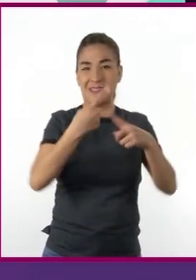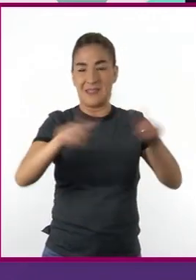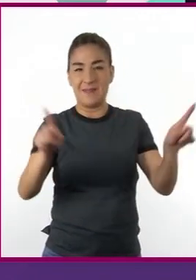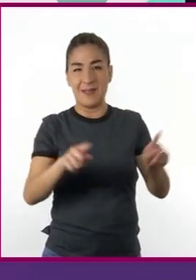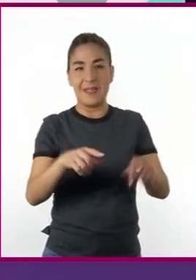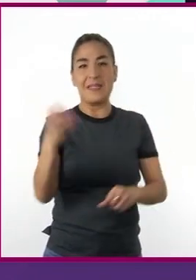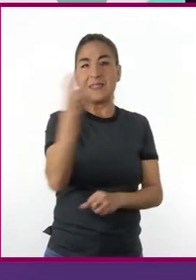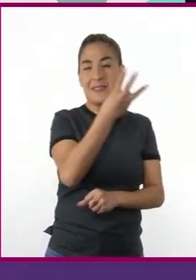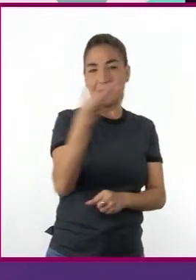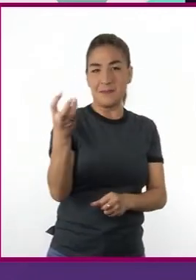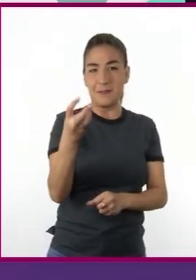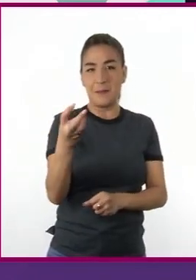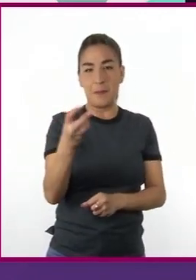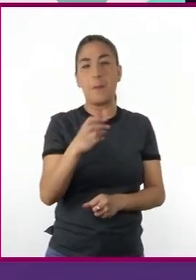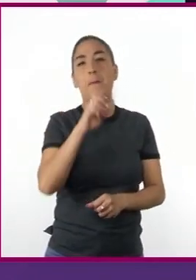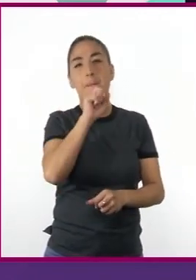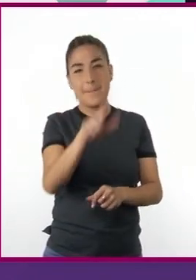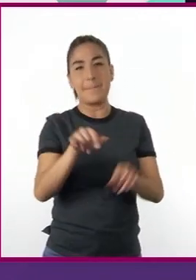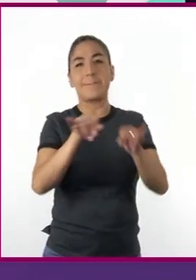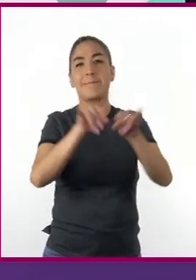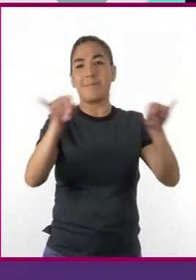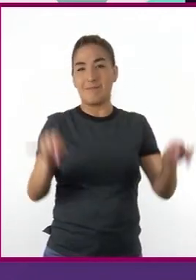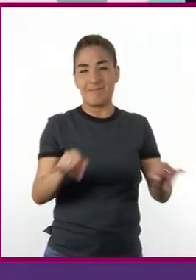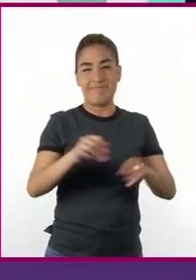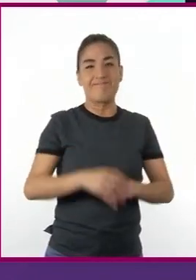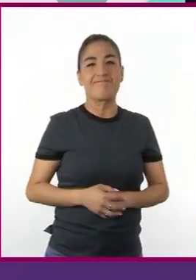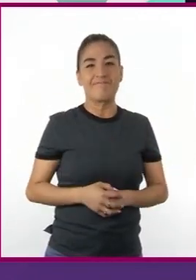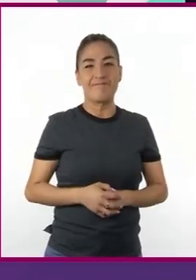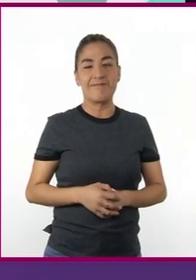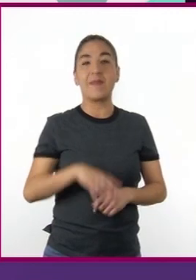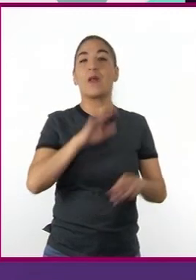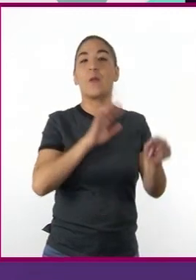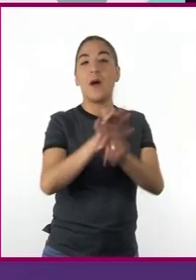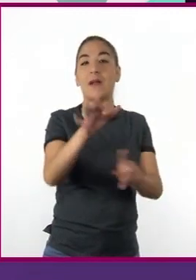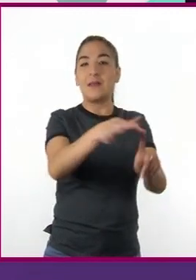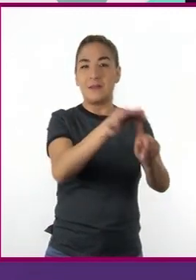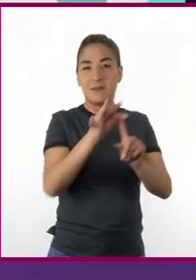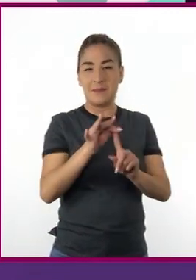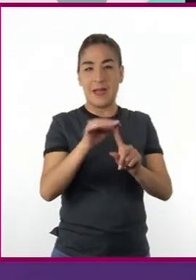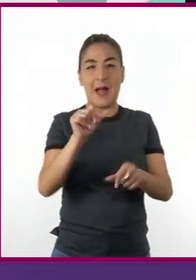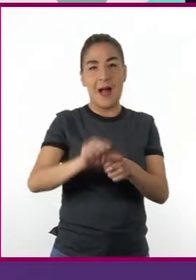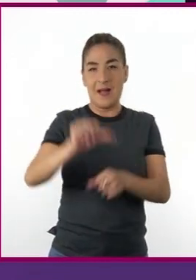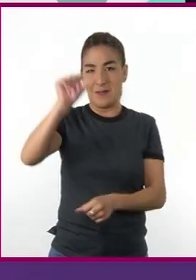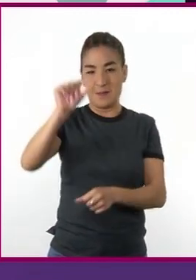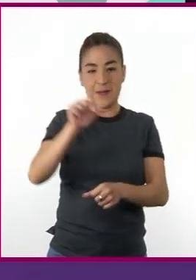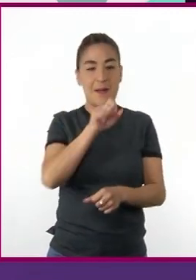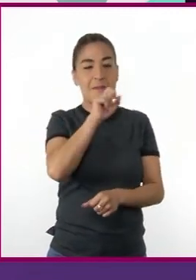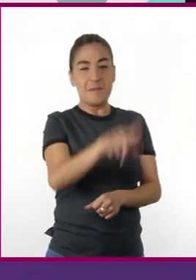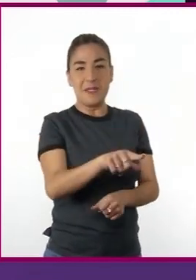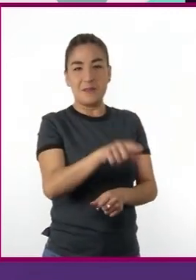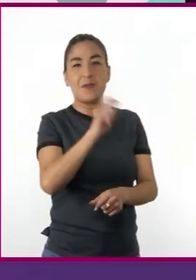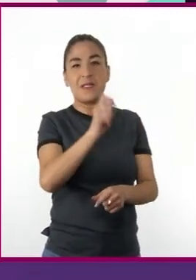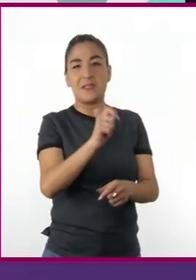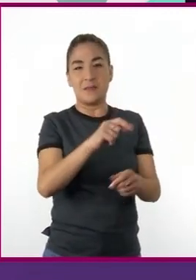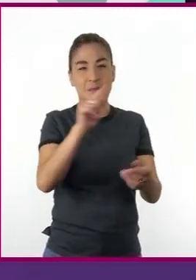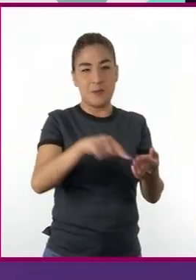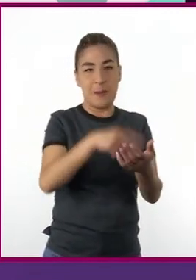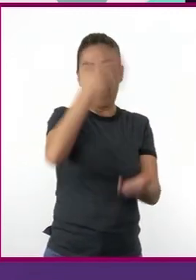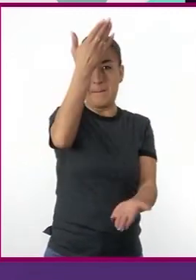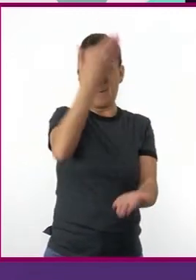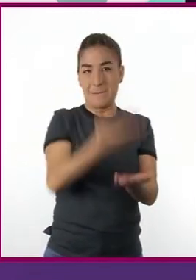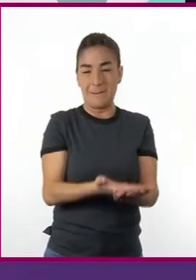entre 300 y la distancia y obtenemos la altura a la que se encuentra el objeto del